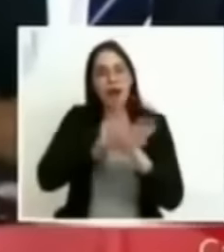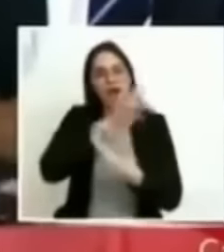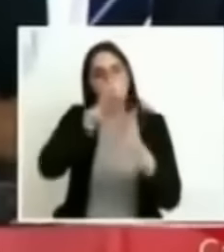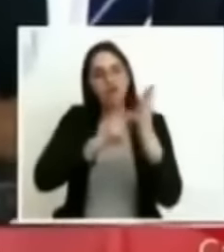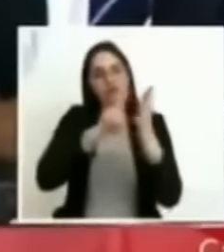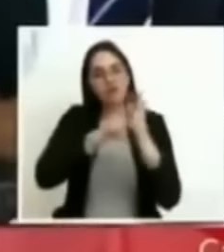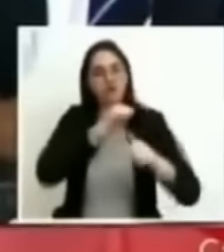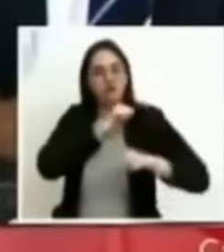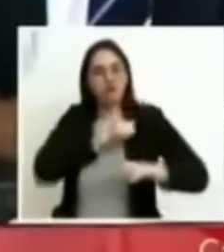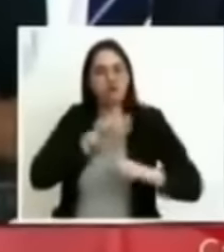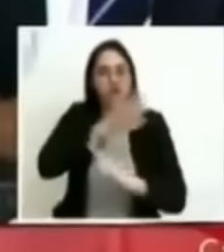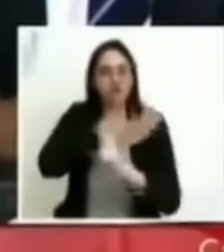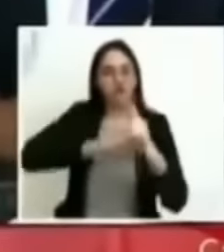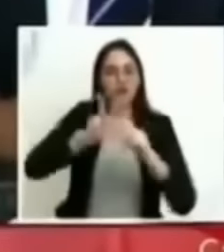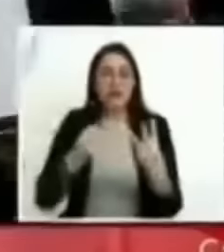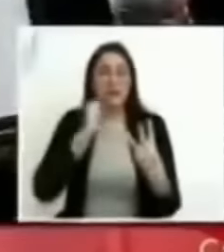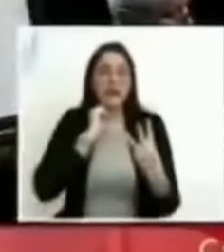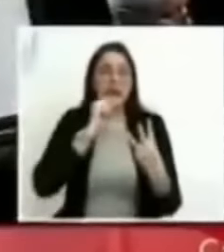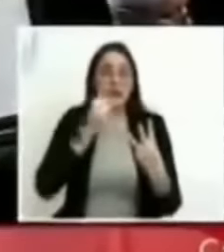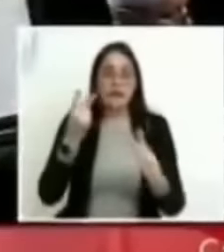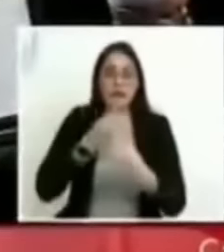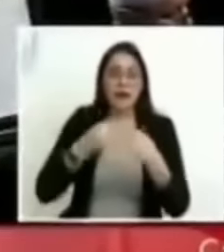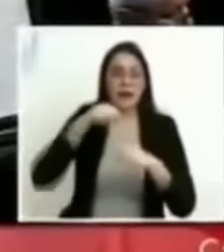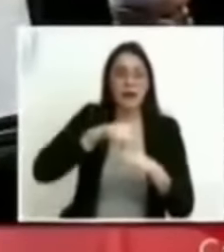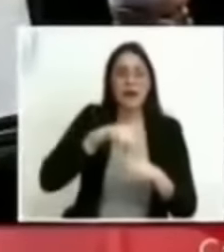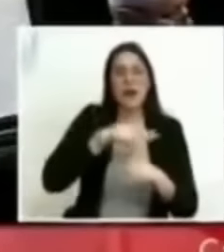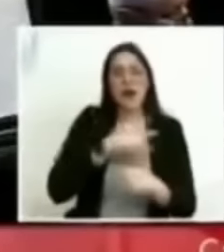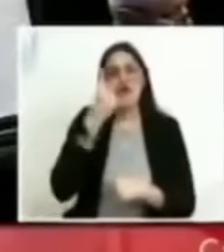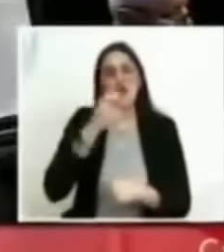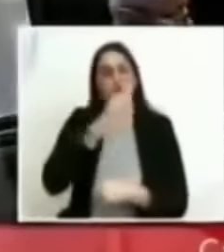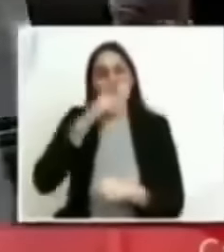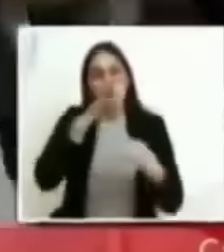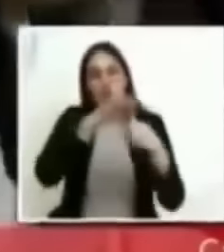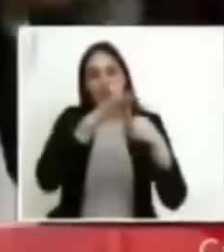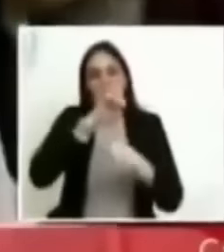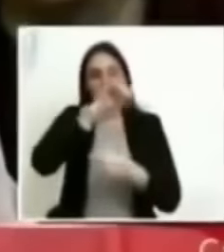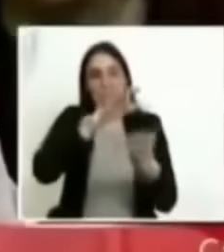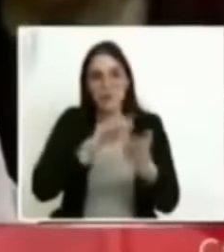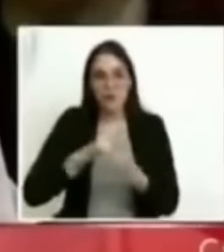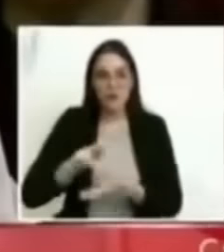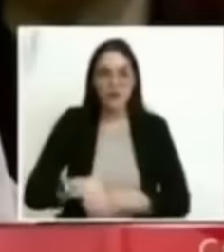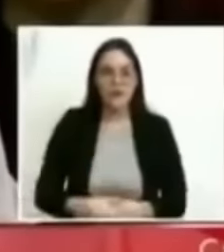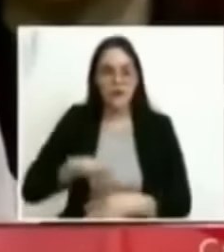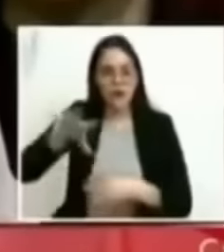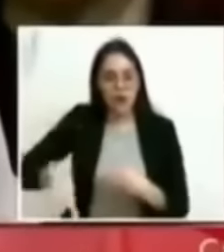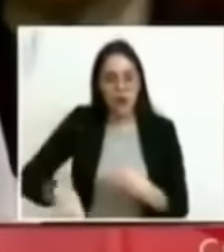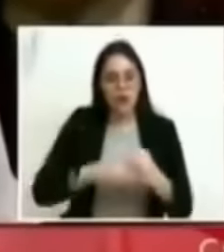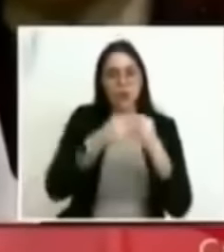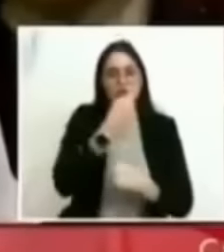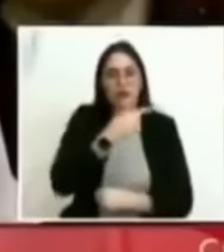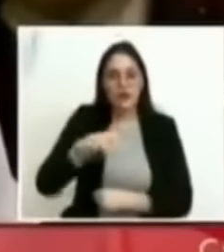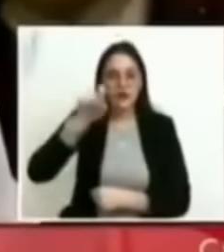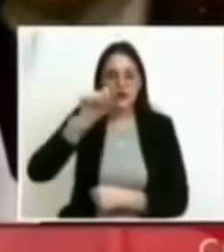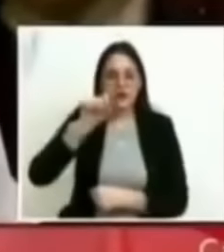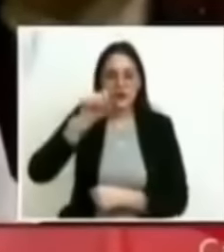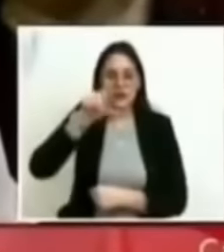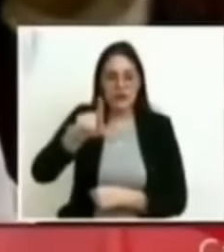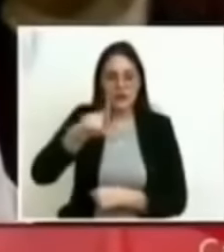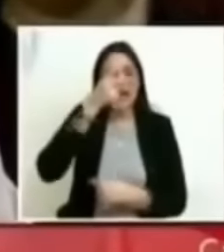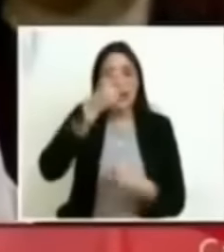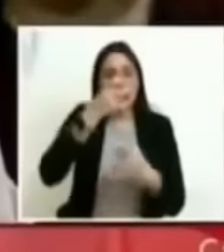en ese momento un partido de fútbol, una noticia que tuviera que ver con la vaquita marina o con lo que usted quisiera, pero